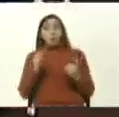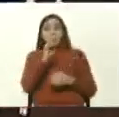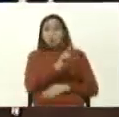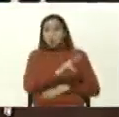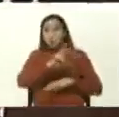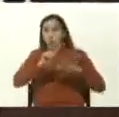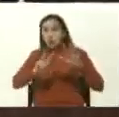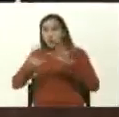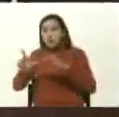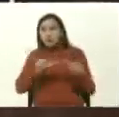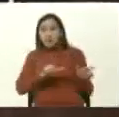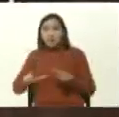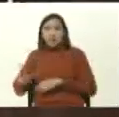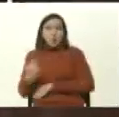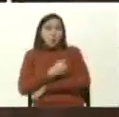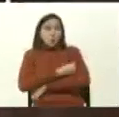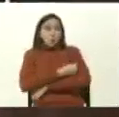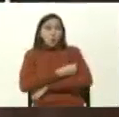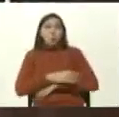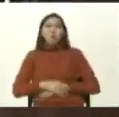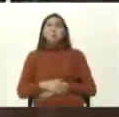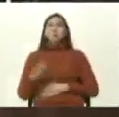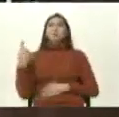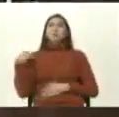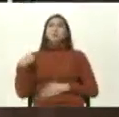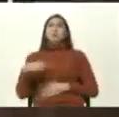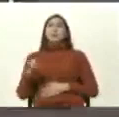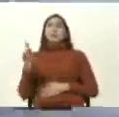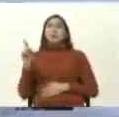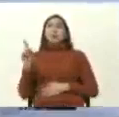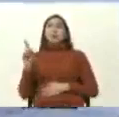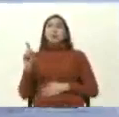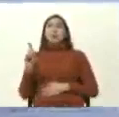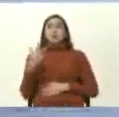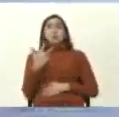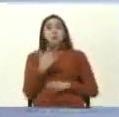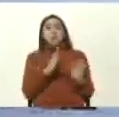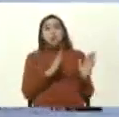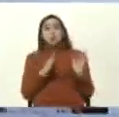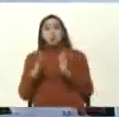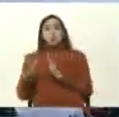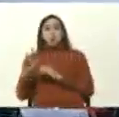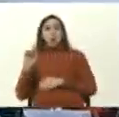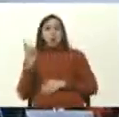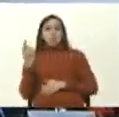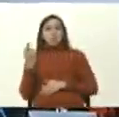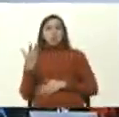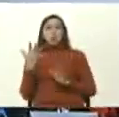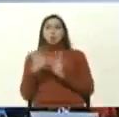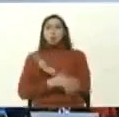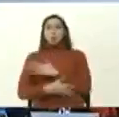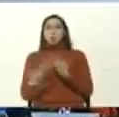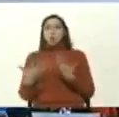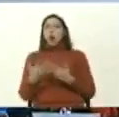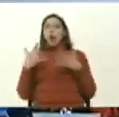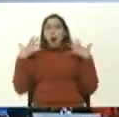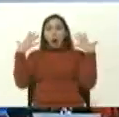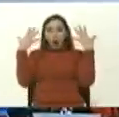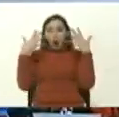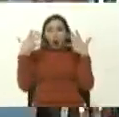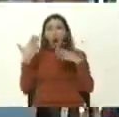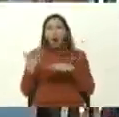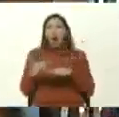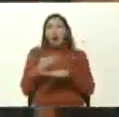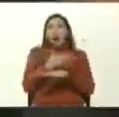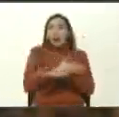227 ya se están vacunando. Tienen tres estaciones. La primera pasan a una charla acerca